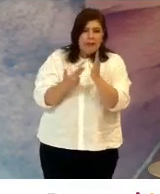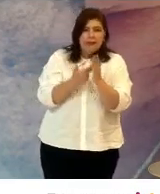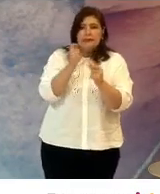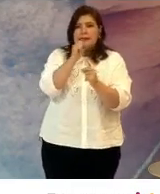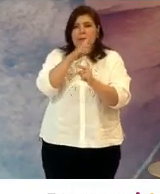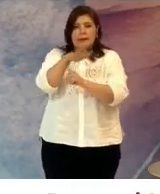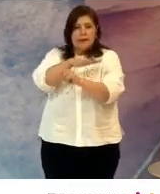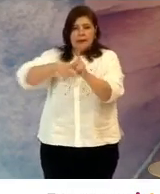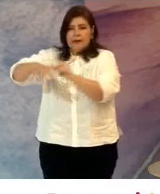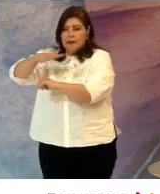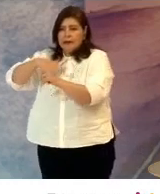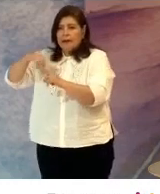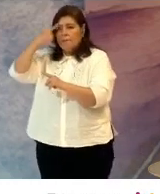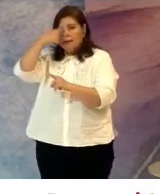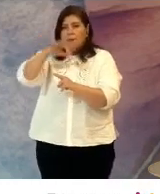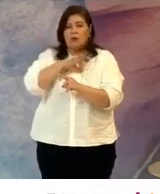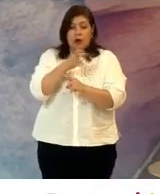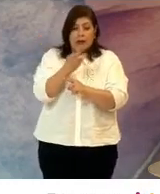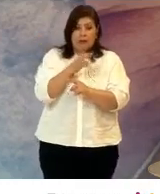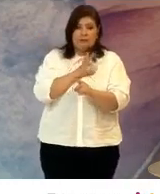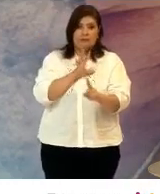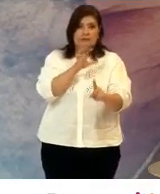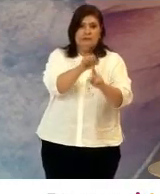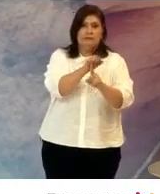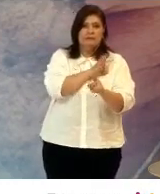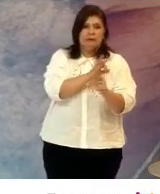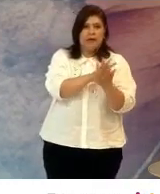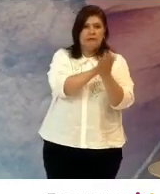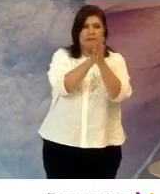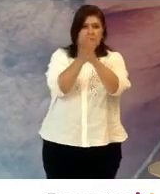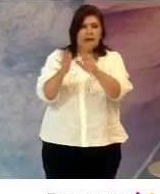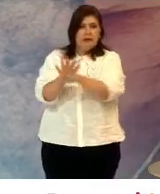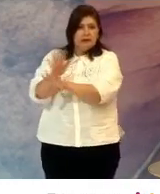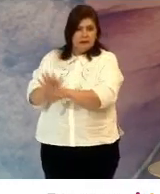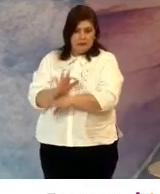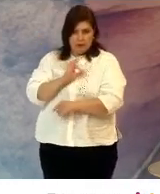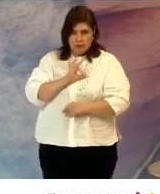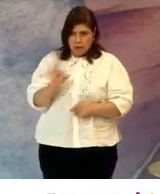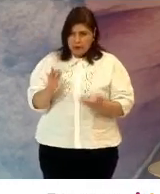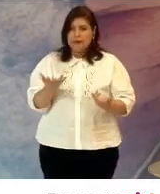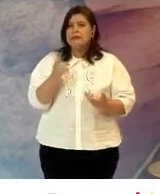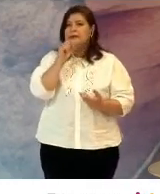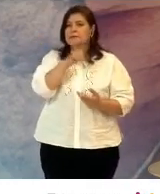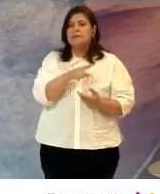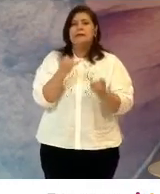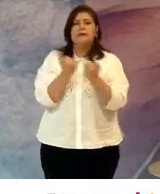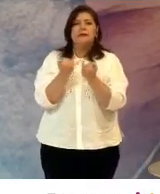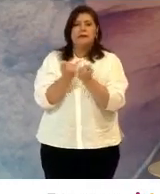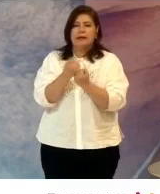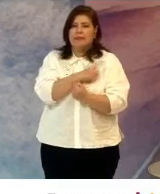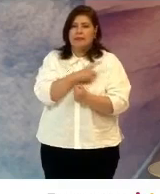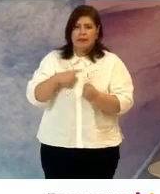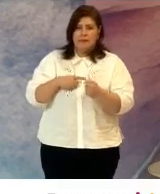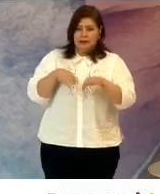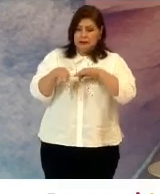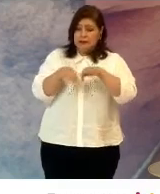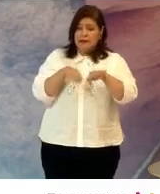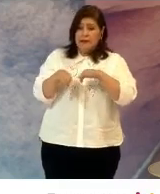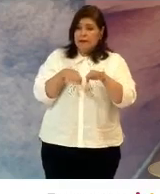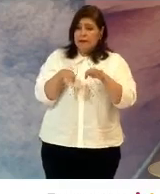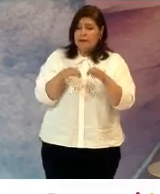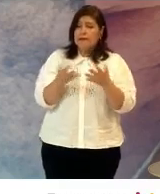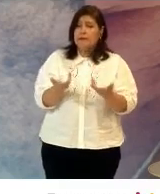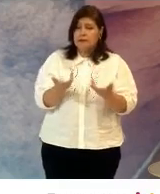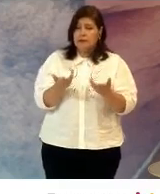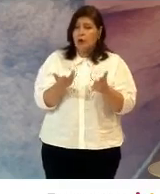para este tipo de transformaciones, y también trabajar con grupos